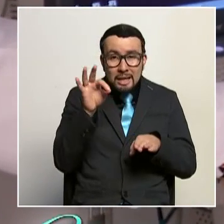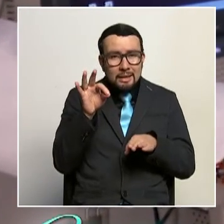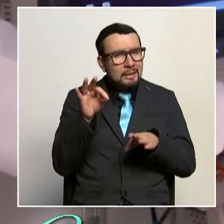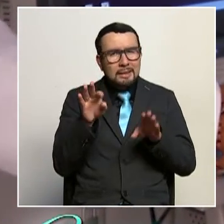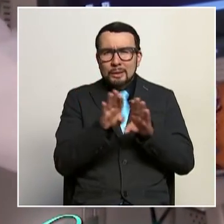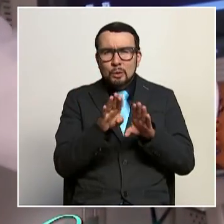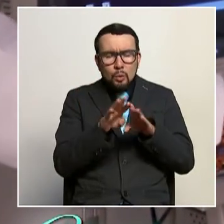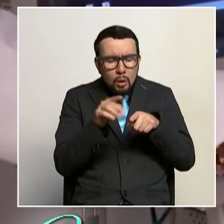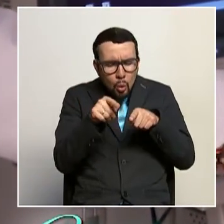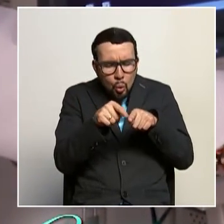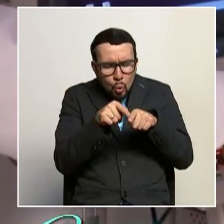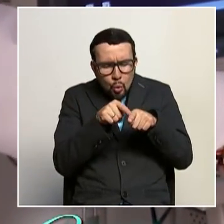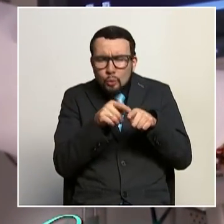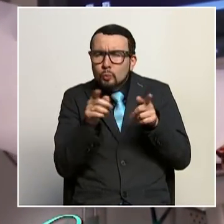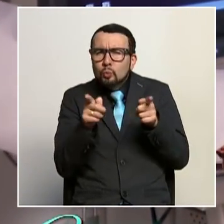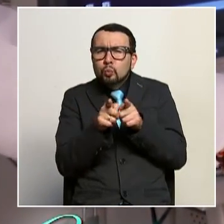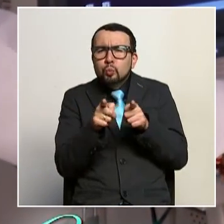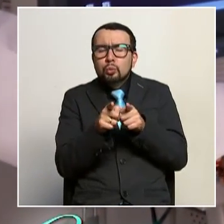Mide